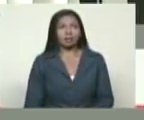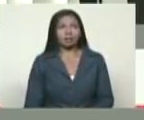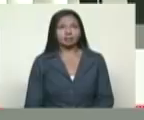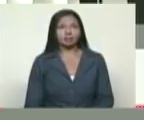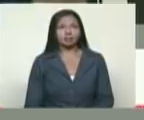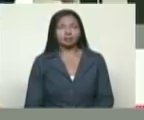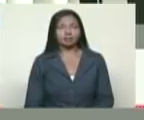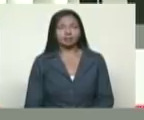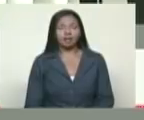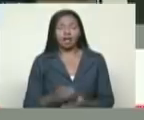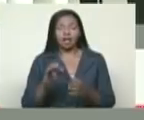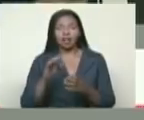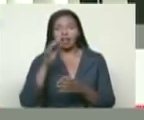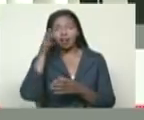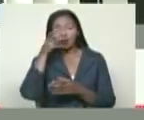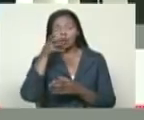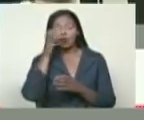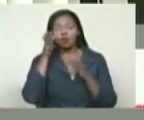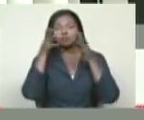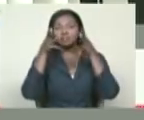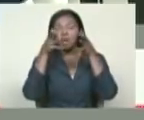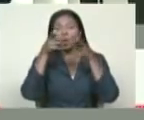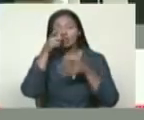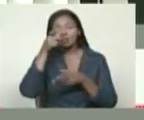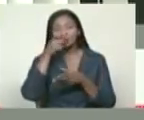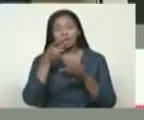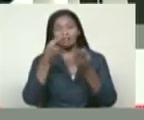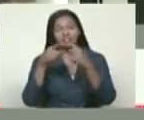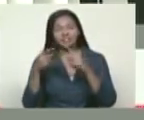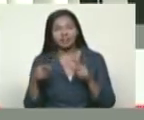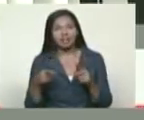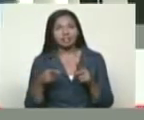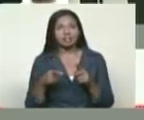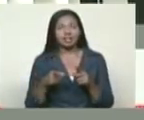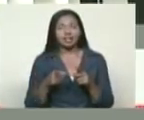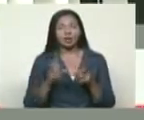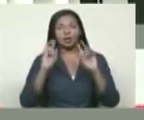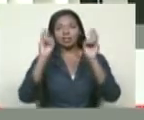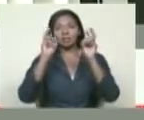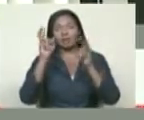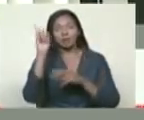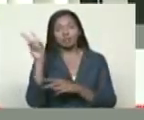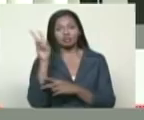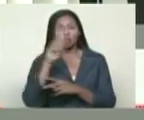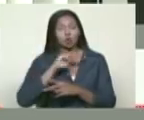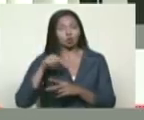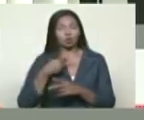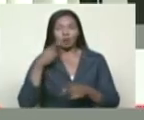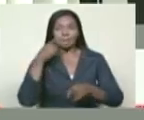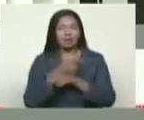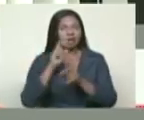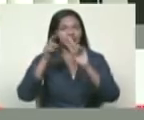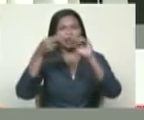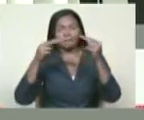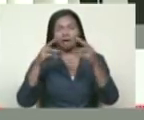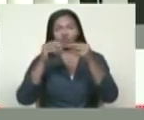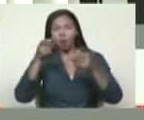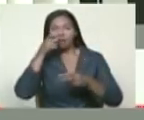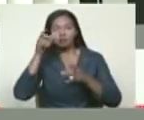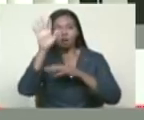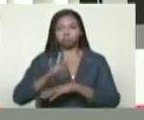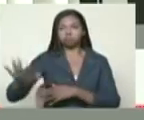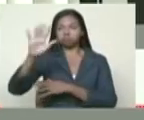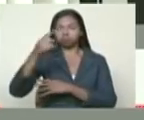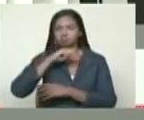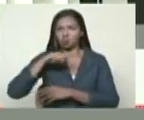en el Consejo de Seguridad, porque ahora a cada rato convoca un Consejo de Seguridad con el tema de Venezuela, somos una gran amenaza a la paz, a la seguridad del mundo,